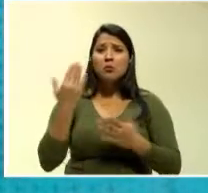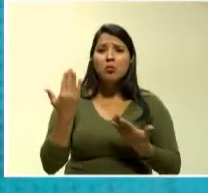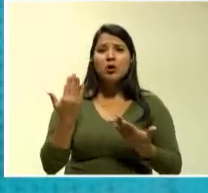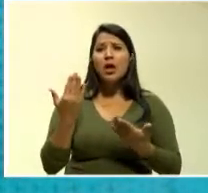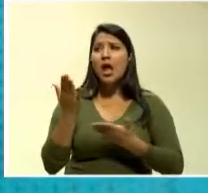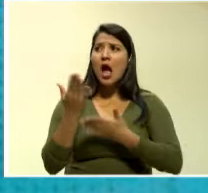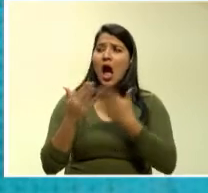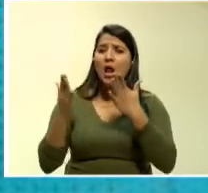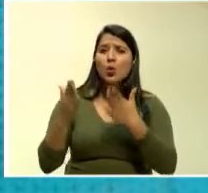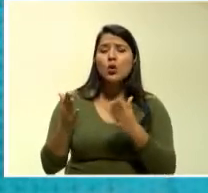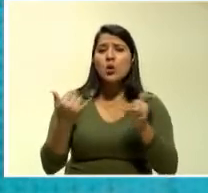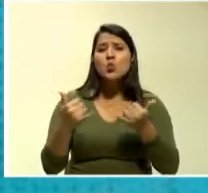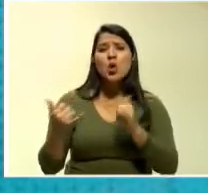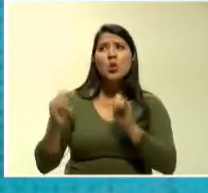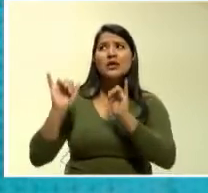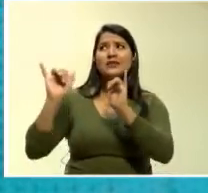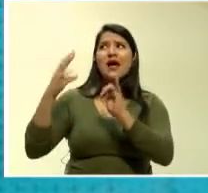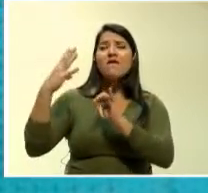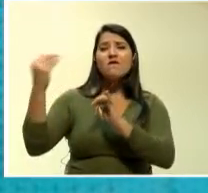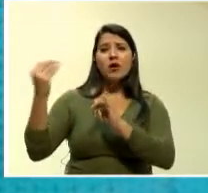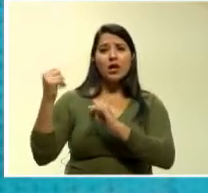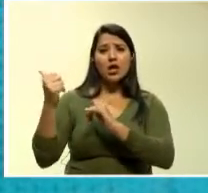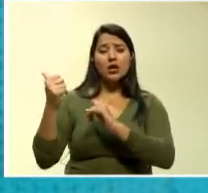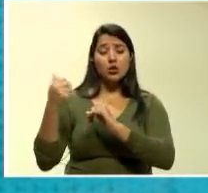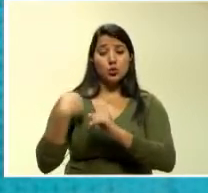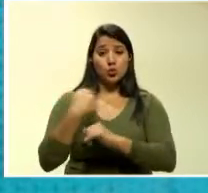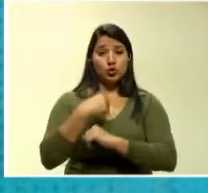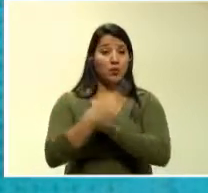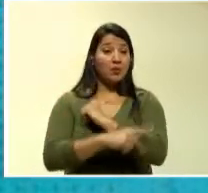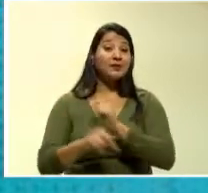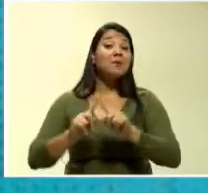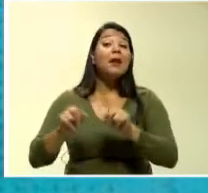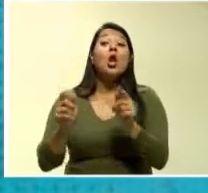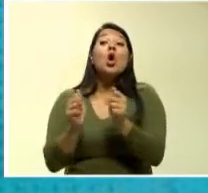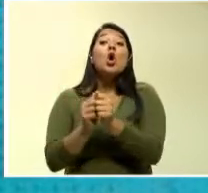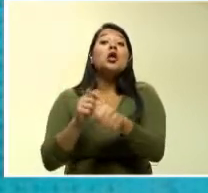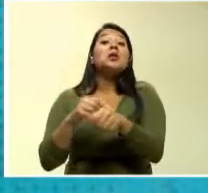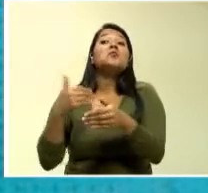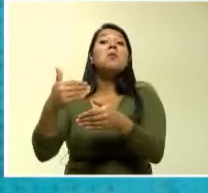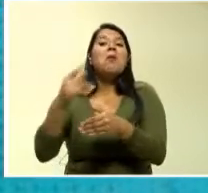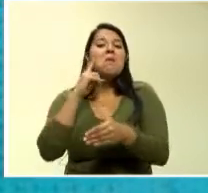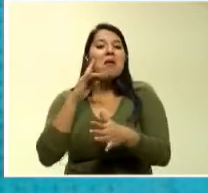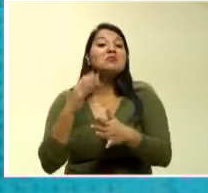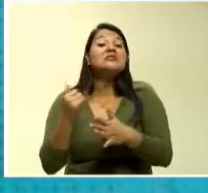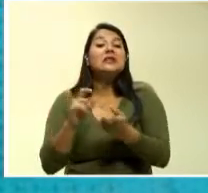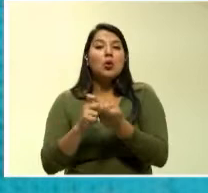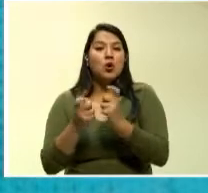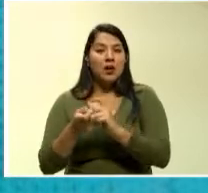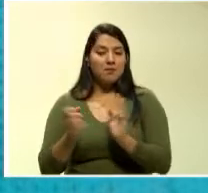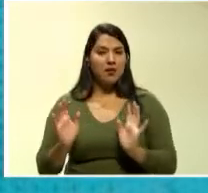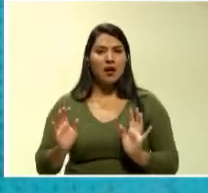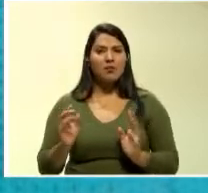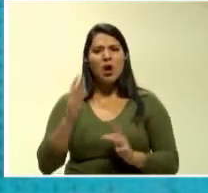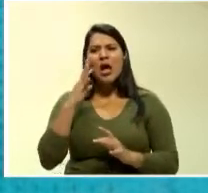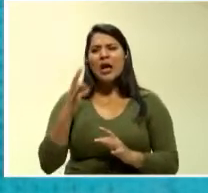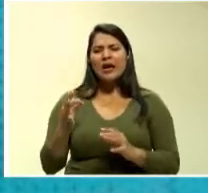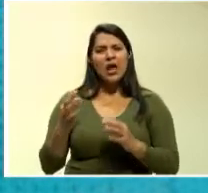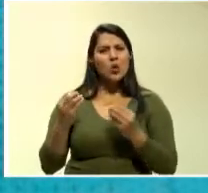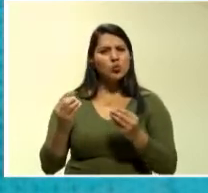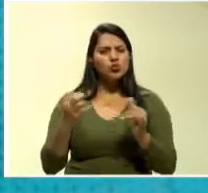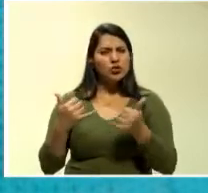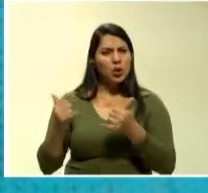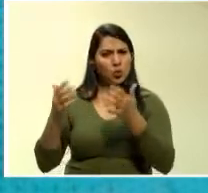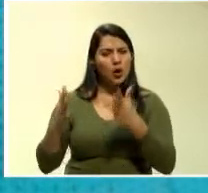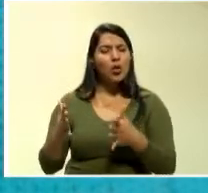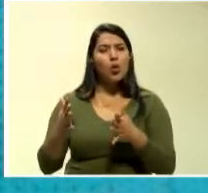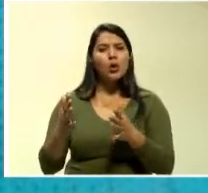fuera de nuestro país, pero eso lo va a ir dando el tiempo. Me parece que van a haber también muchas jugadoras, todo lo que es el proyecto de selecciones